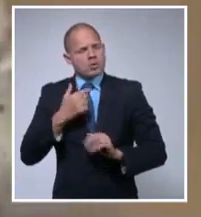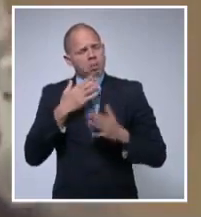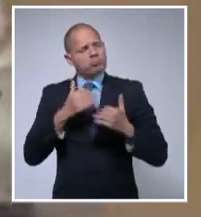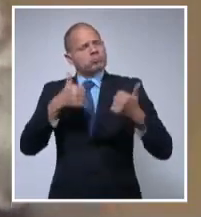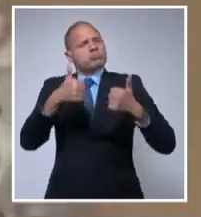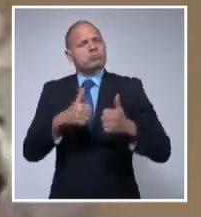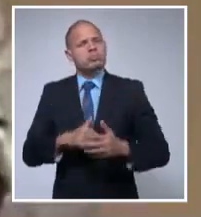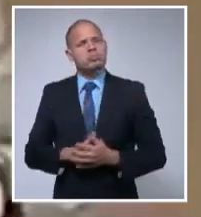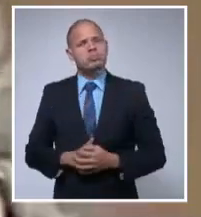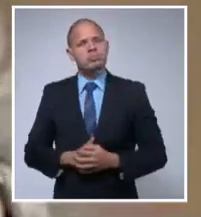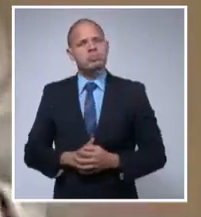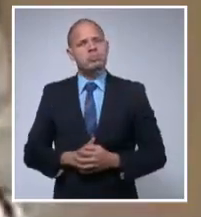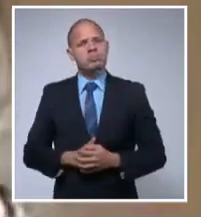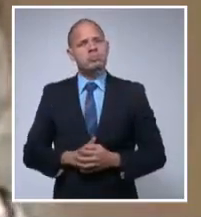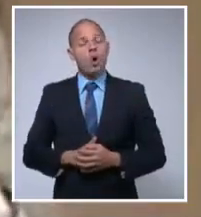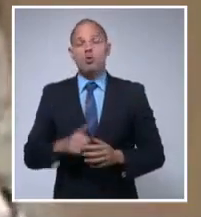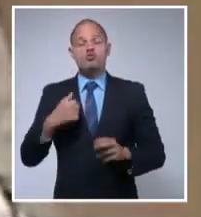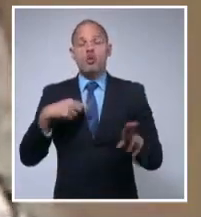y totalmente.